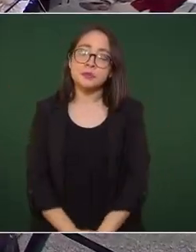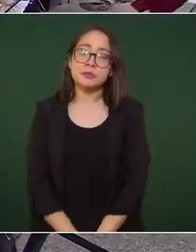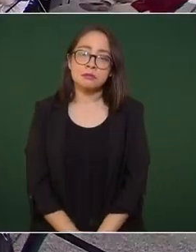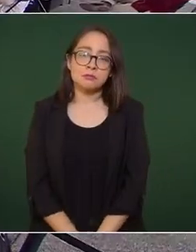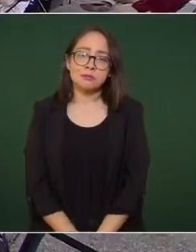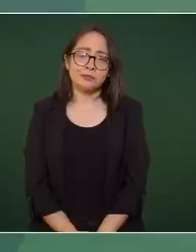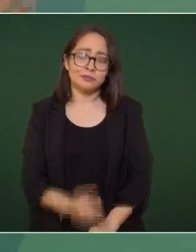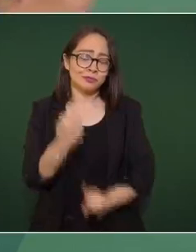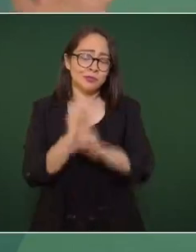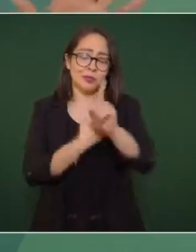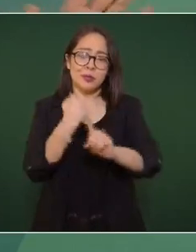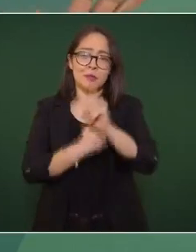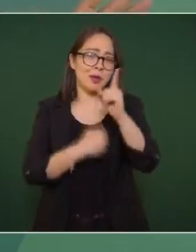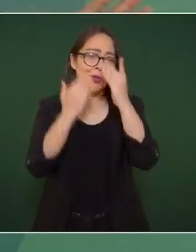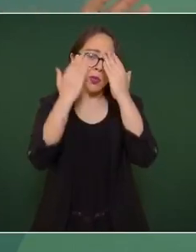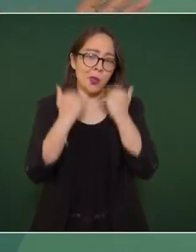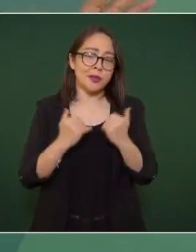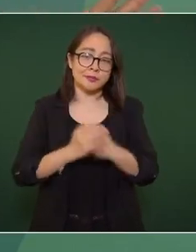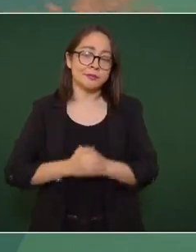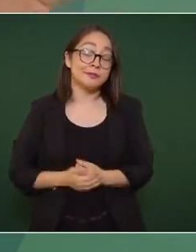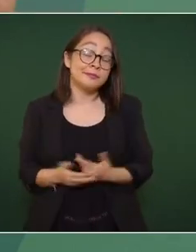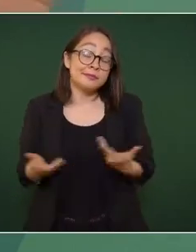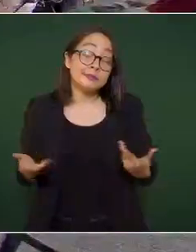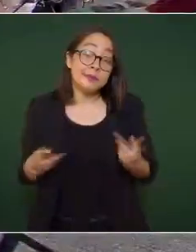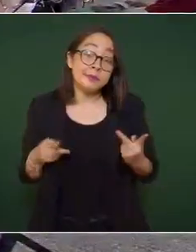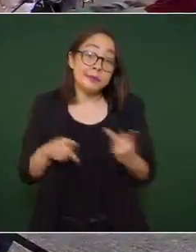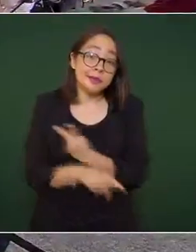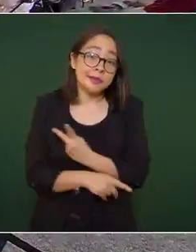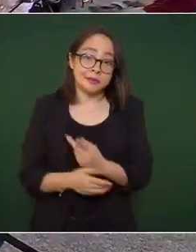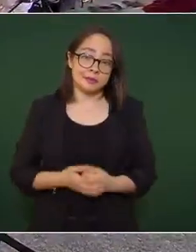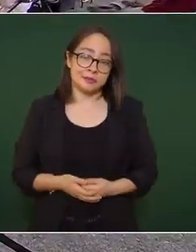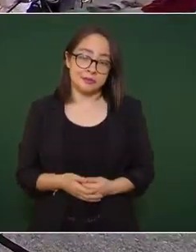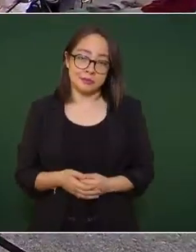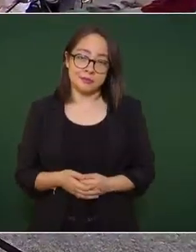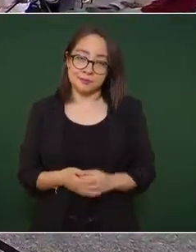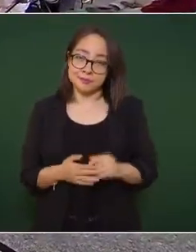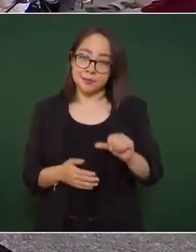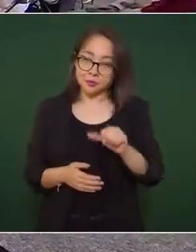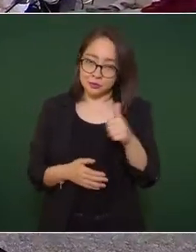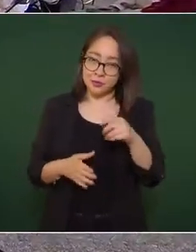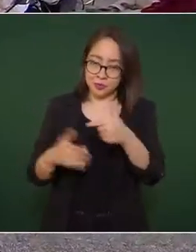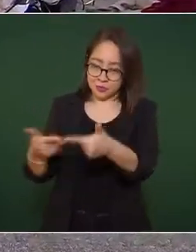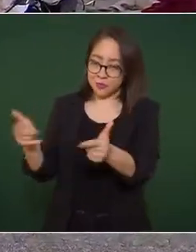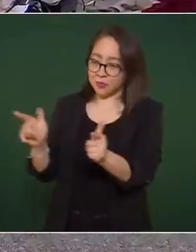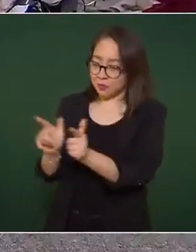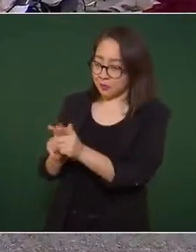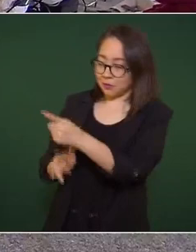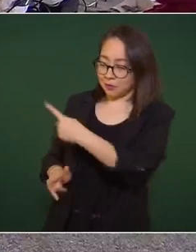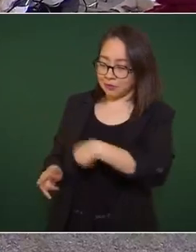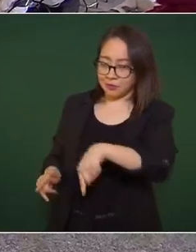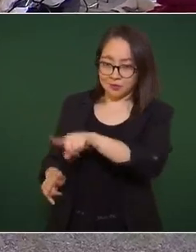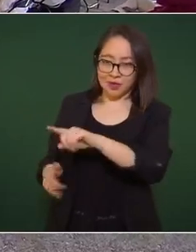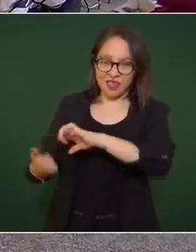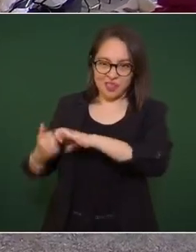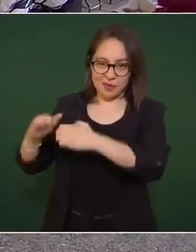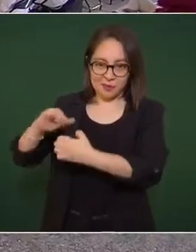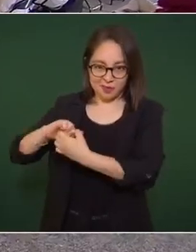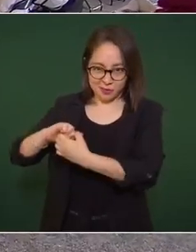y no hay ningún problema. Lo que pasa es que nuestros adversarios pues andan buscando cualquier